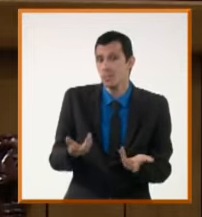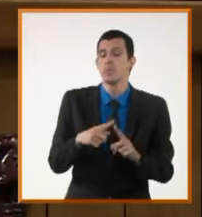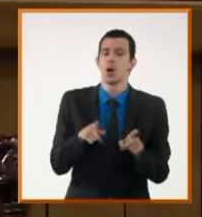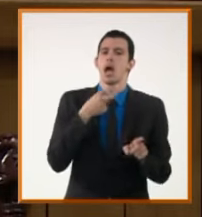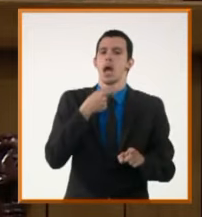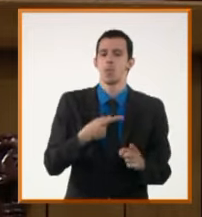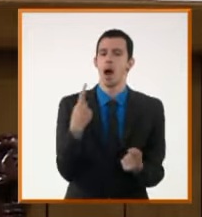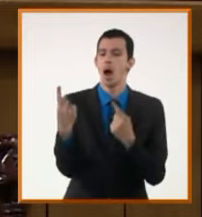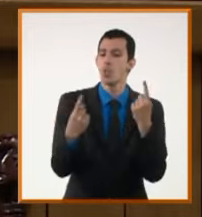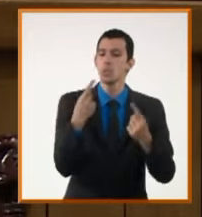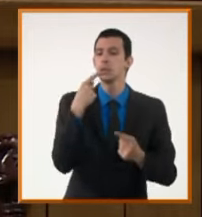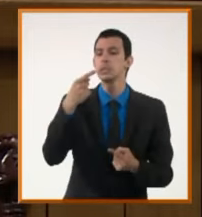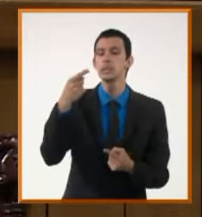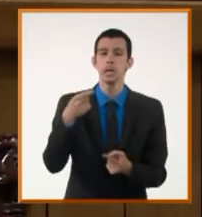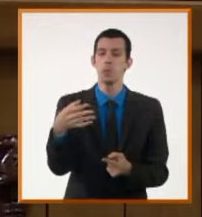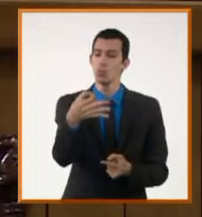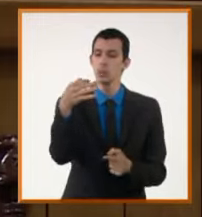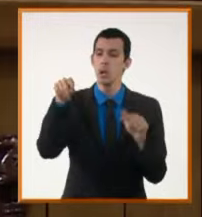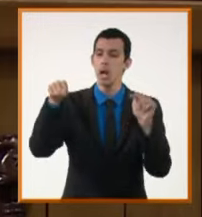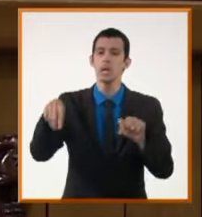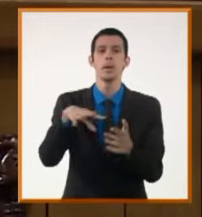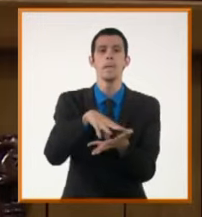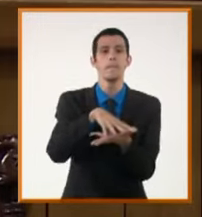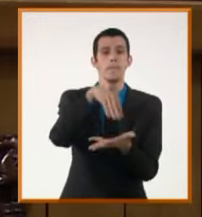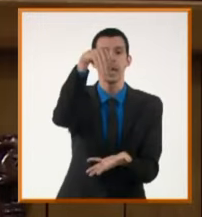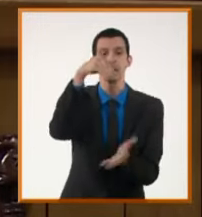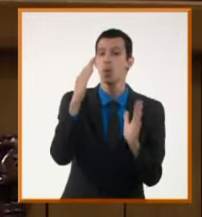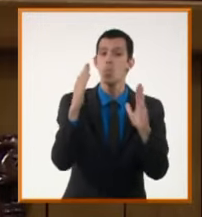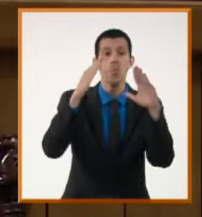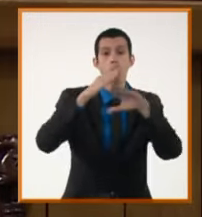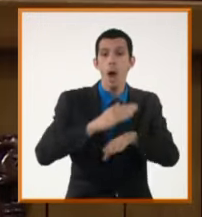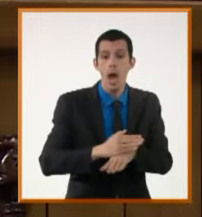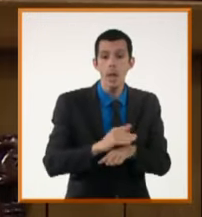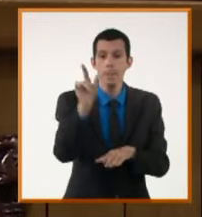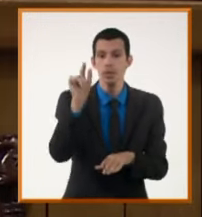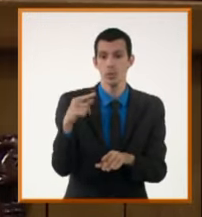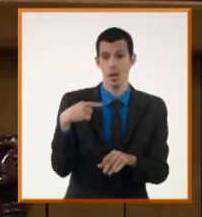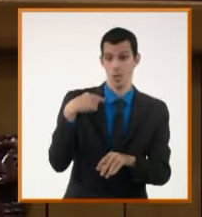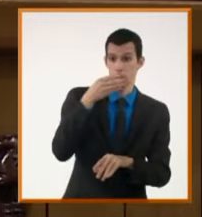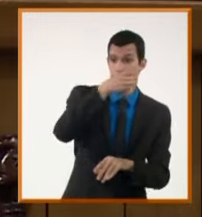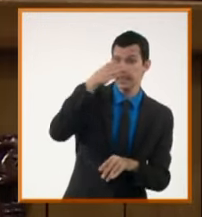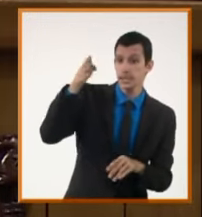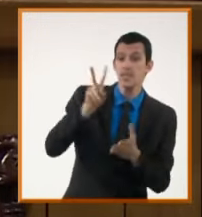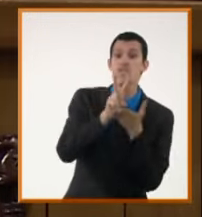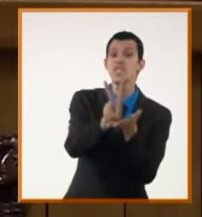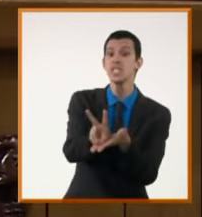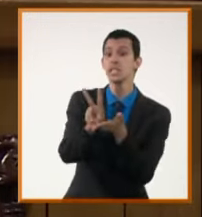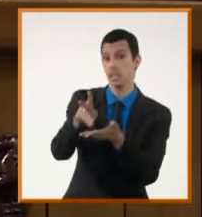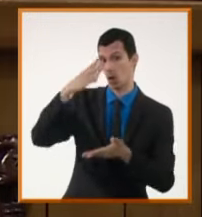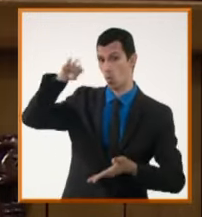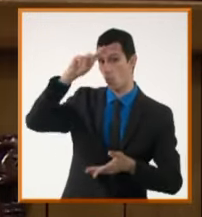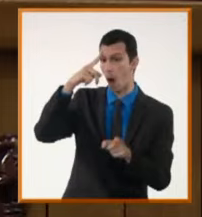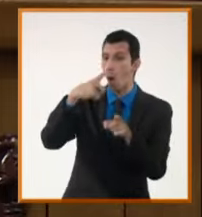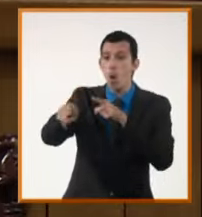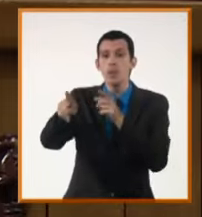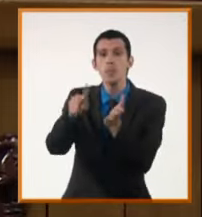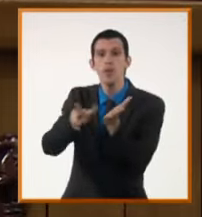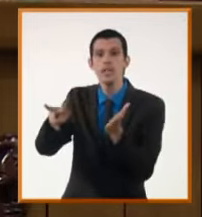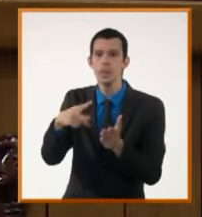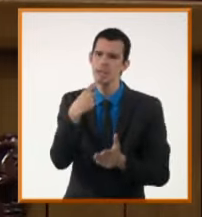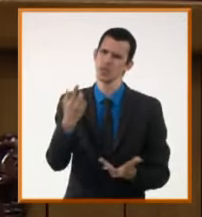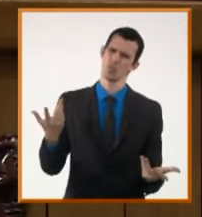Y ese municipio, allí en ese Consejo Popular, no se han identificado posibles empleos